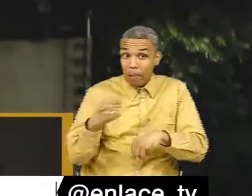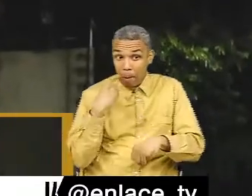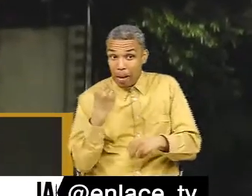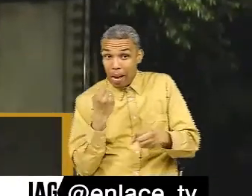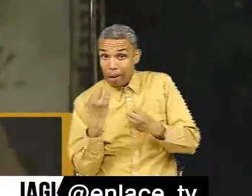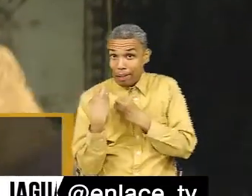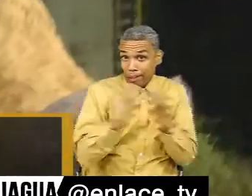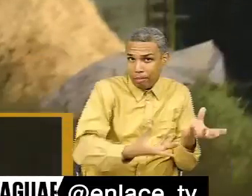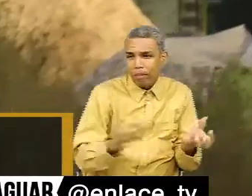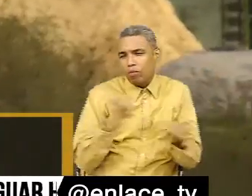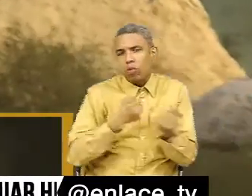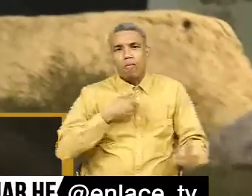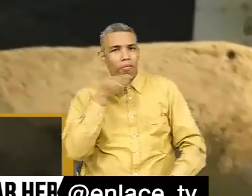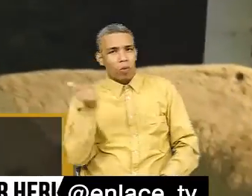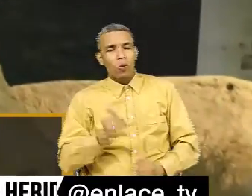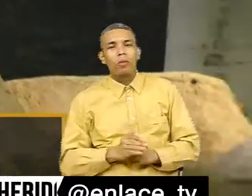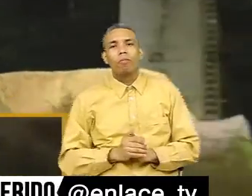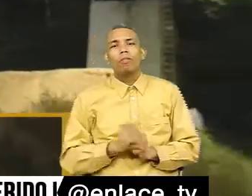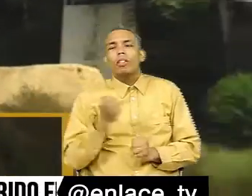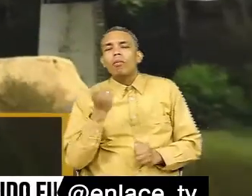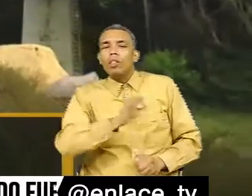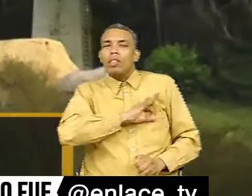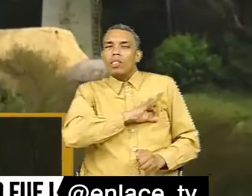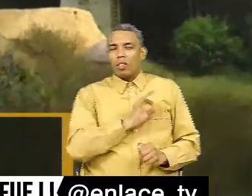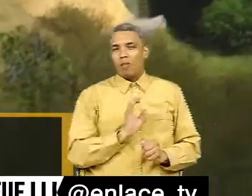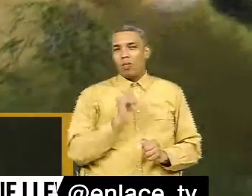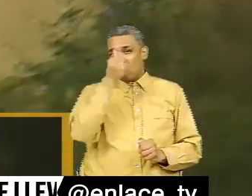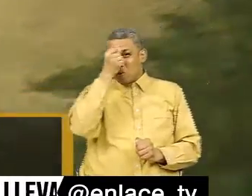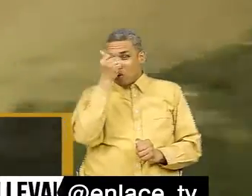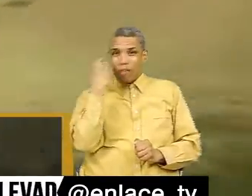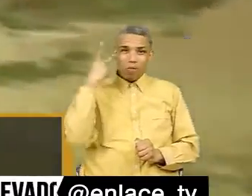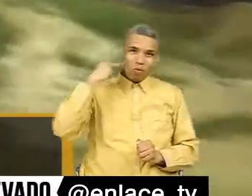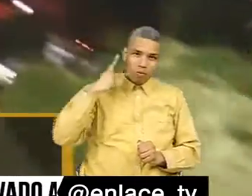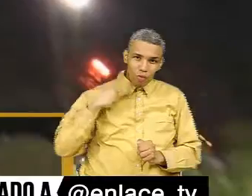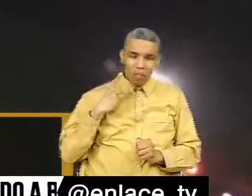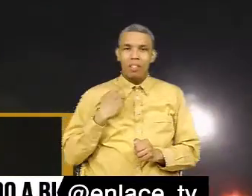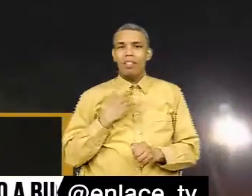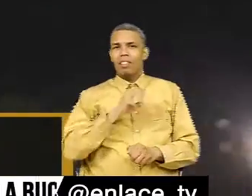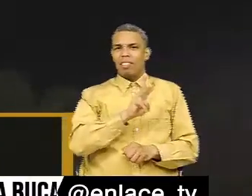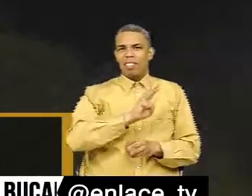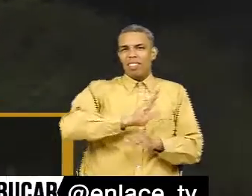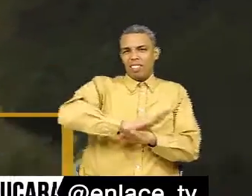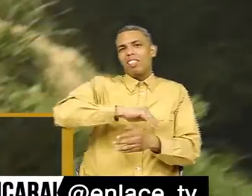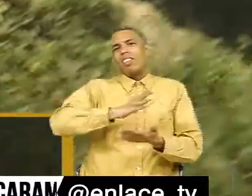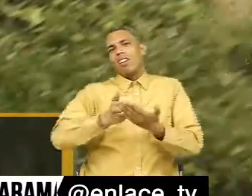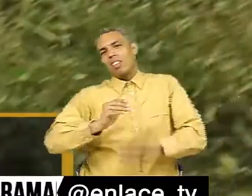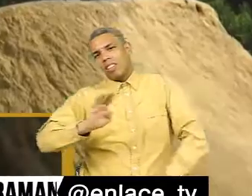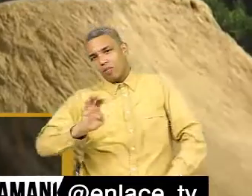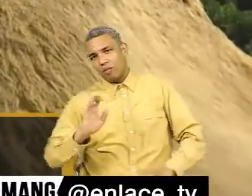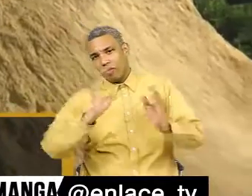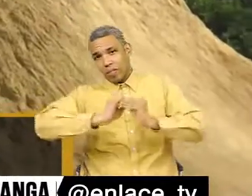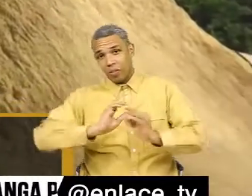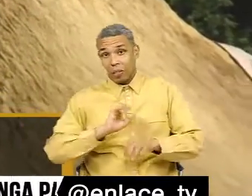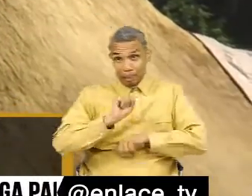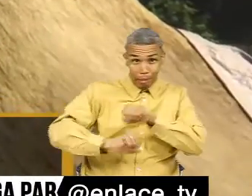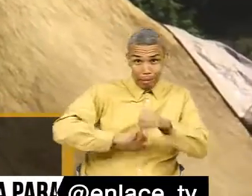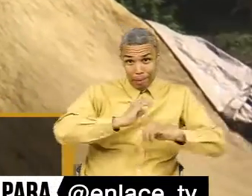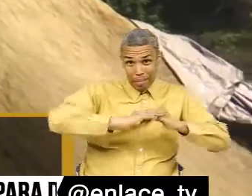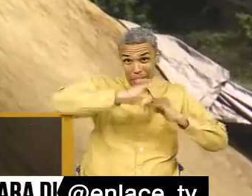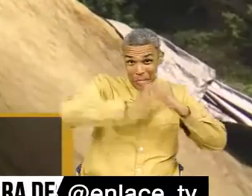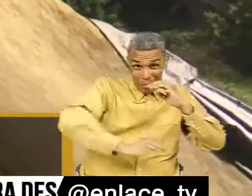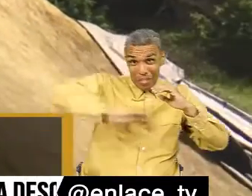de BMX Deer Jump se realizará este sábado 17 y domingo 18 de septiembre desde las 3 de la tarde. Un espectáculo que promete